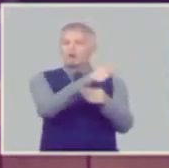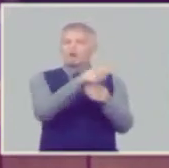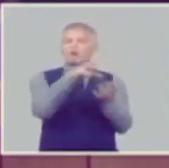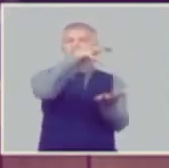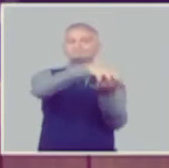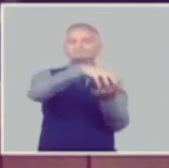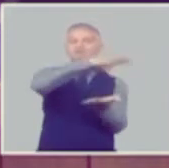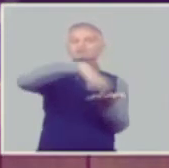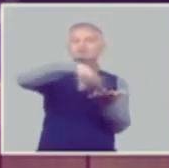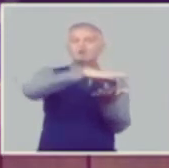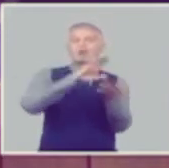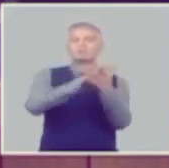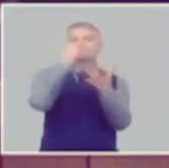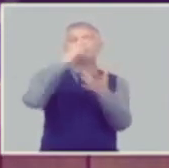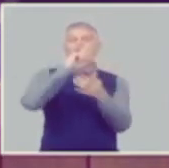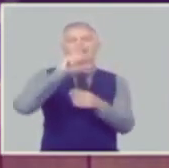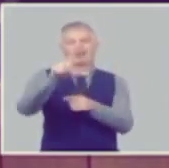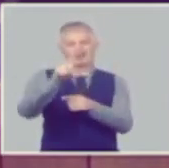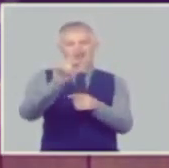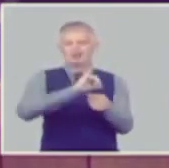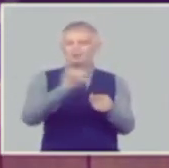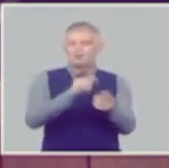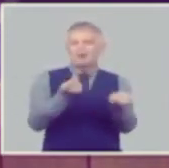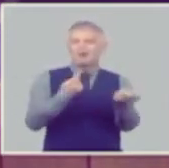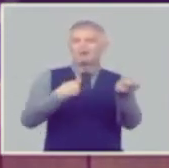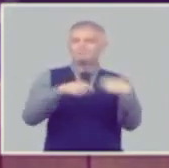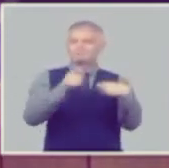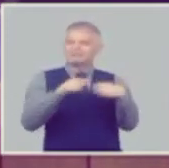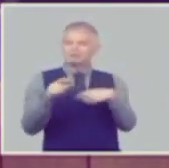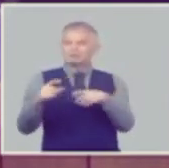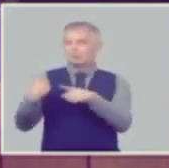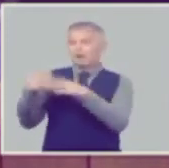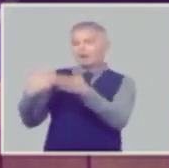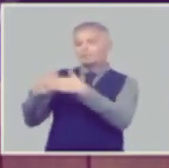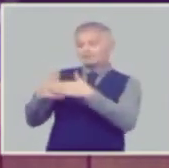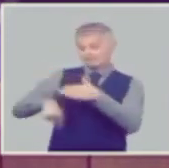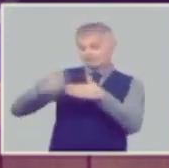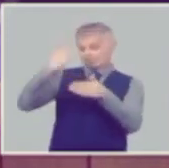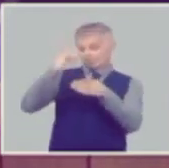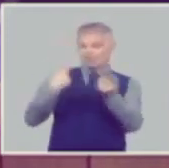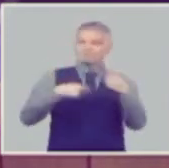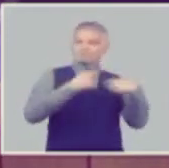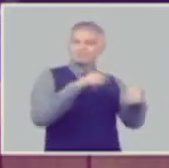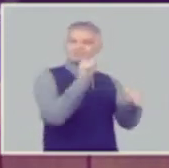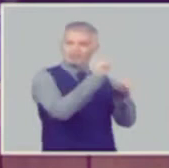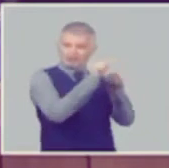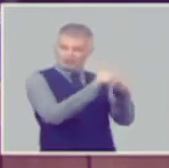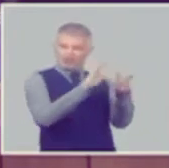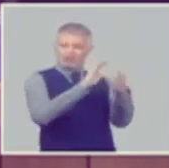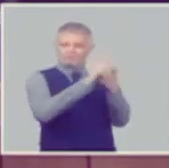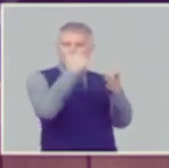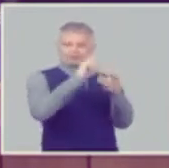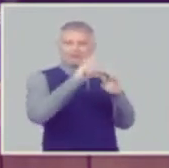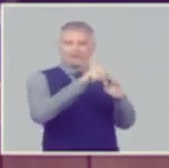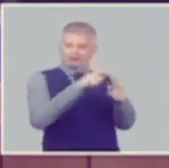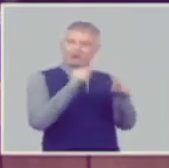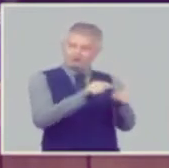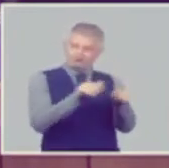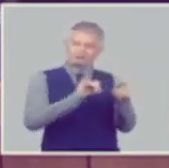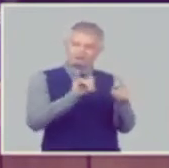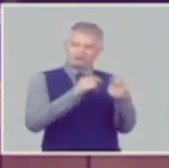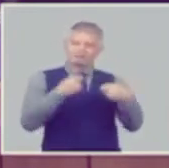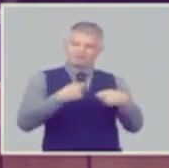el incremento de las ventas de las entidades nacionales a la zona por encima de lo proyectado en el plan y la participación de la industria